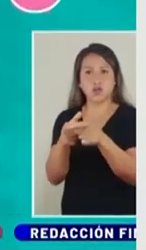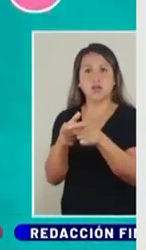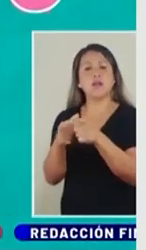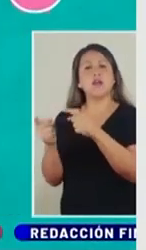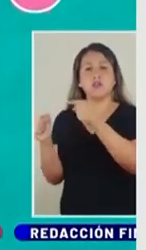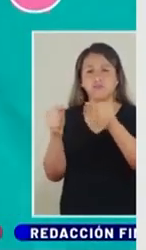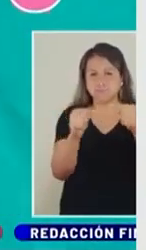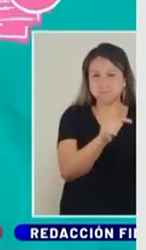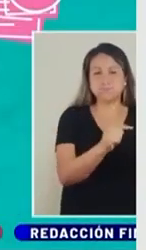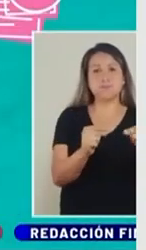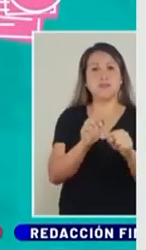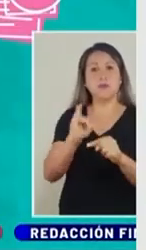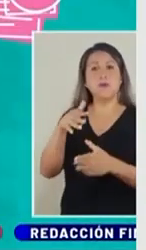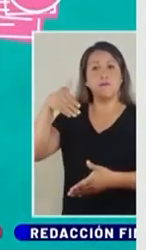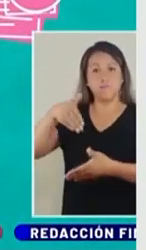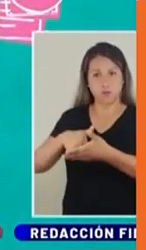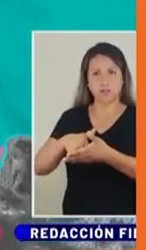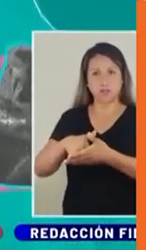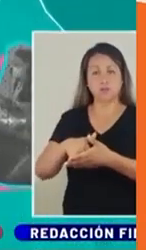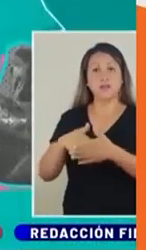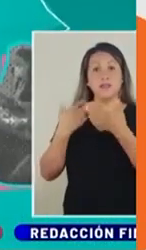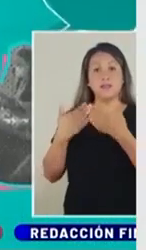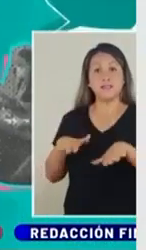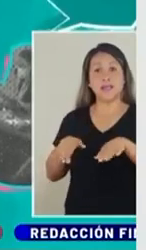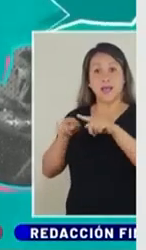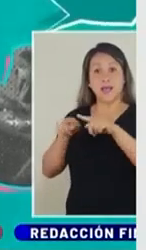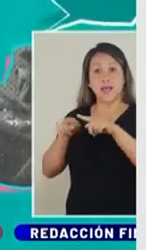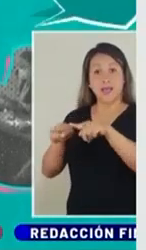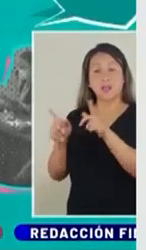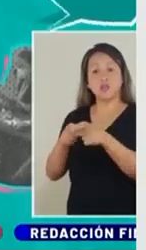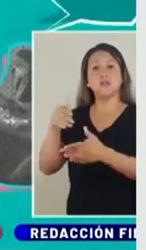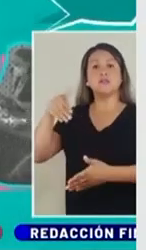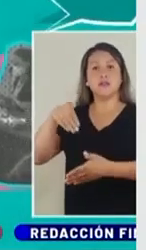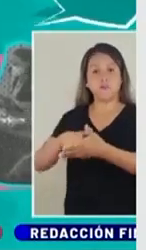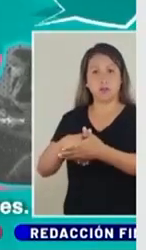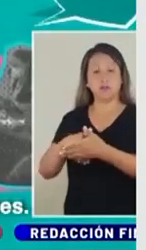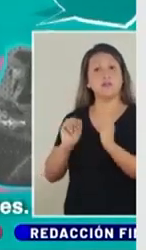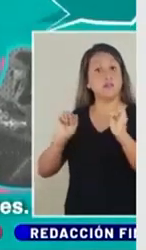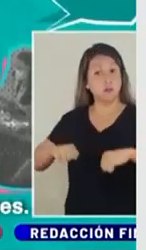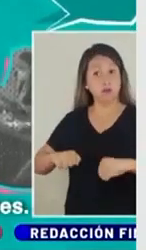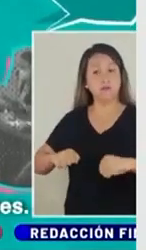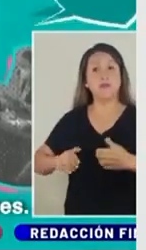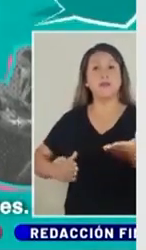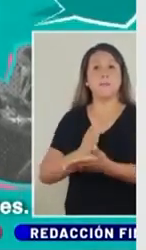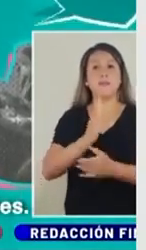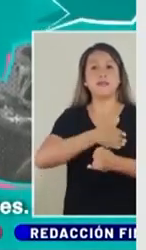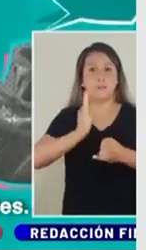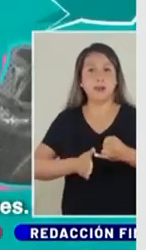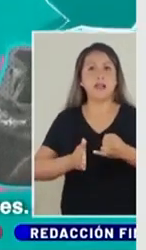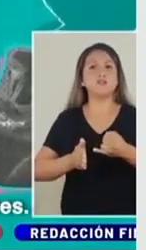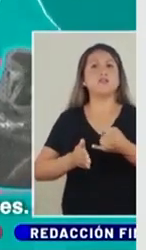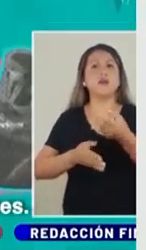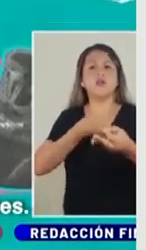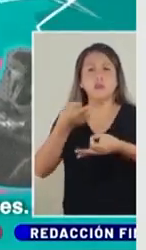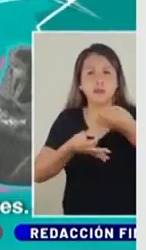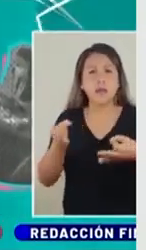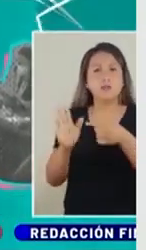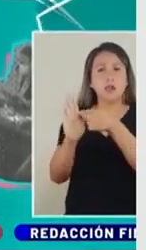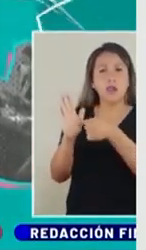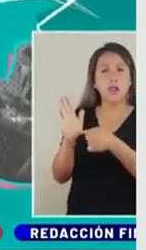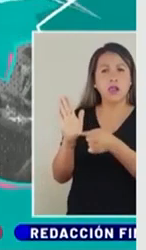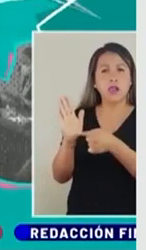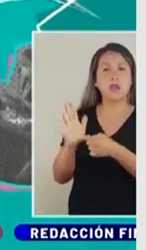Y básicamente el principio es como que hay una habitación con la luz oscura, que está llena de objetos, y tú prendes la luz, y la luz vendría siendo el